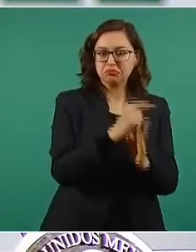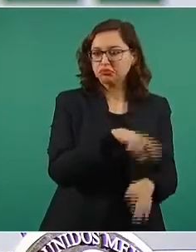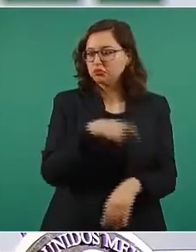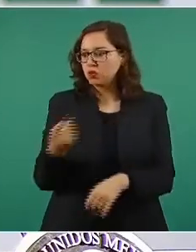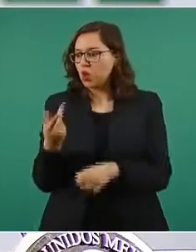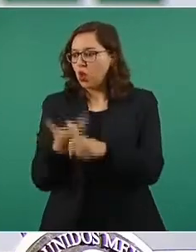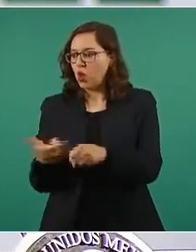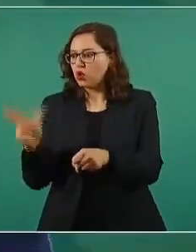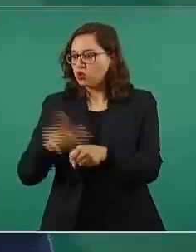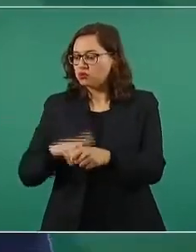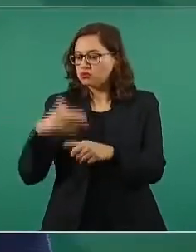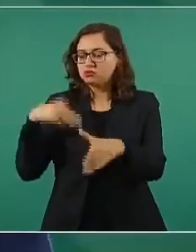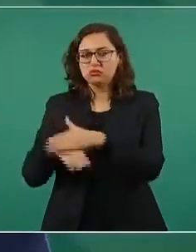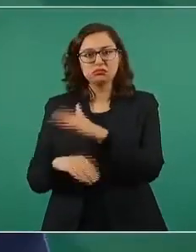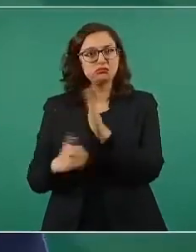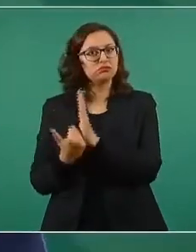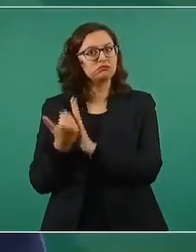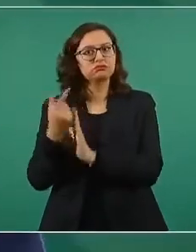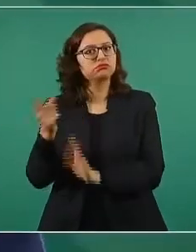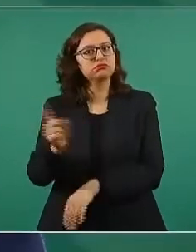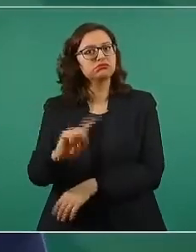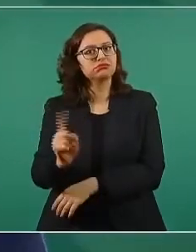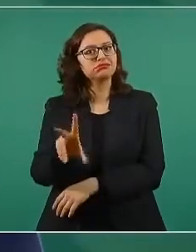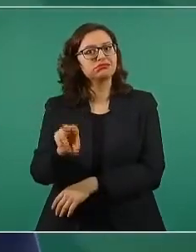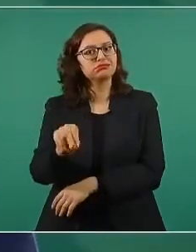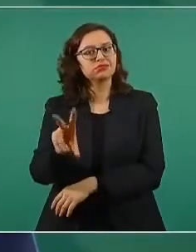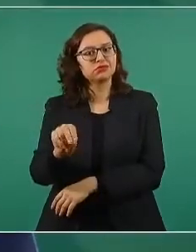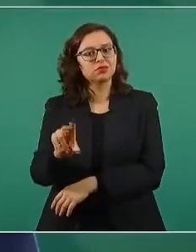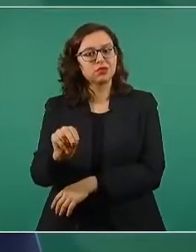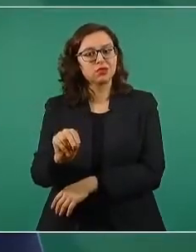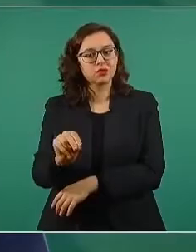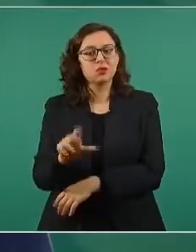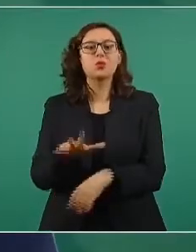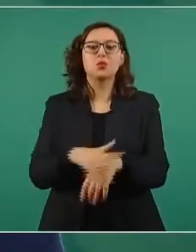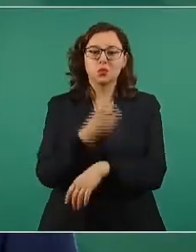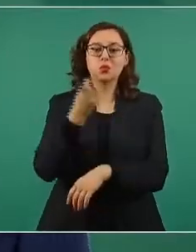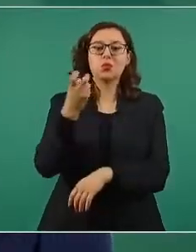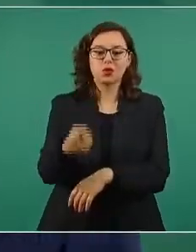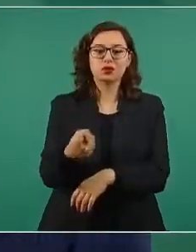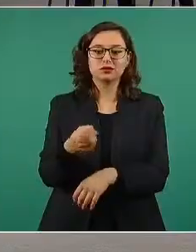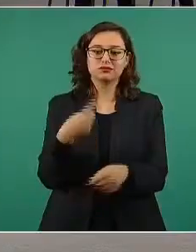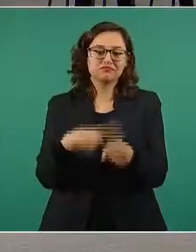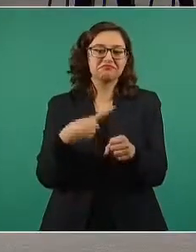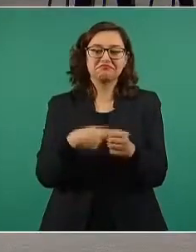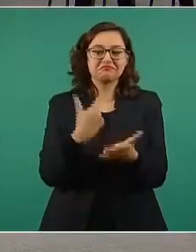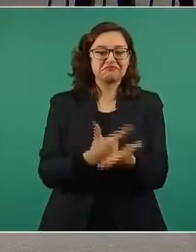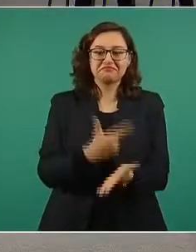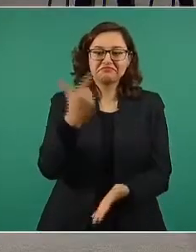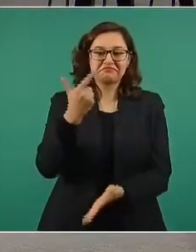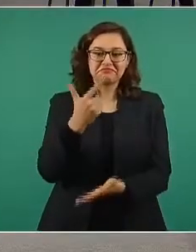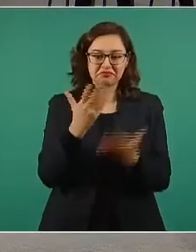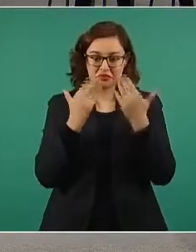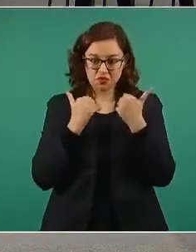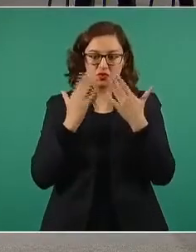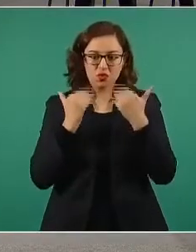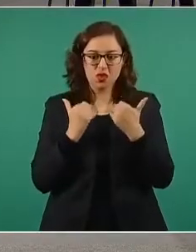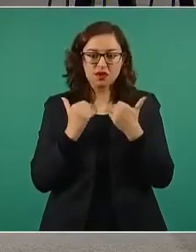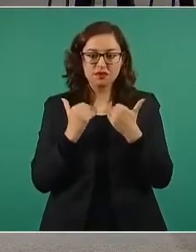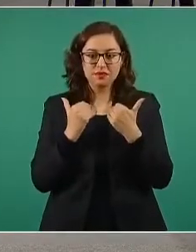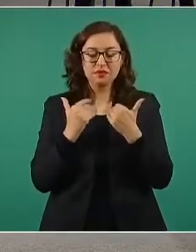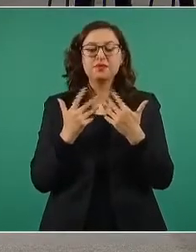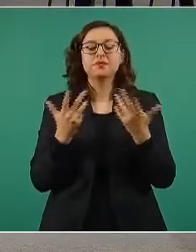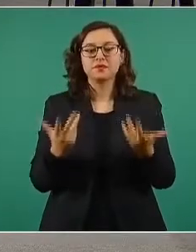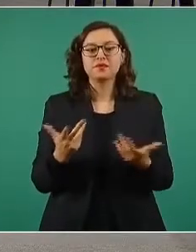ha incrementado sustancialmente la ocupación hospitalaria. La razón es esta que he comentado, y aun cuando esto